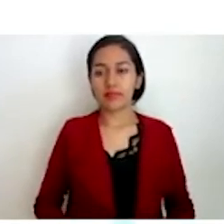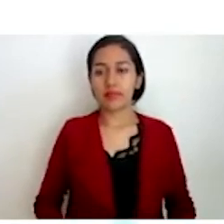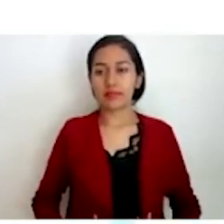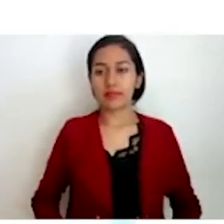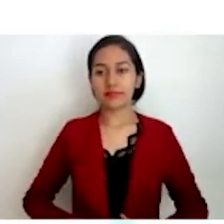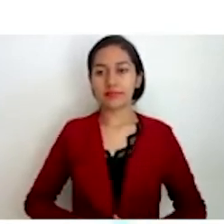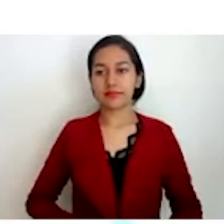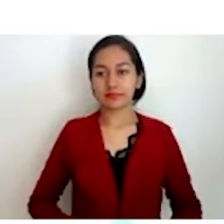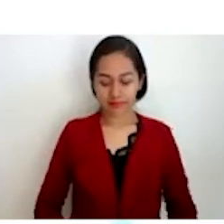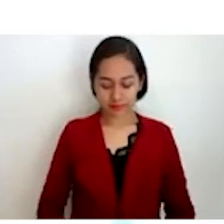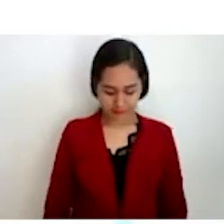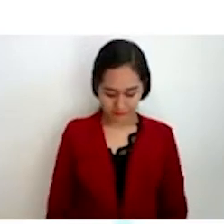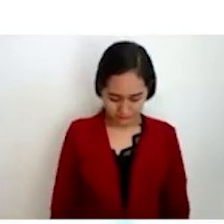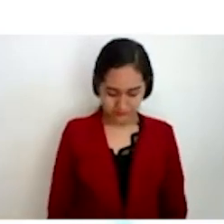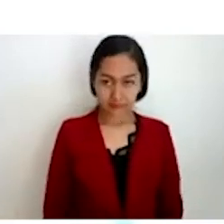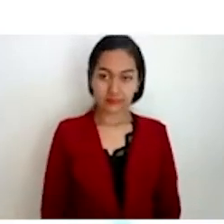Si es que me permite.